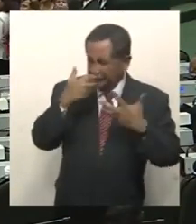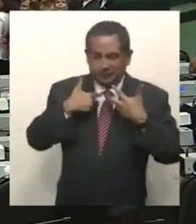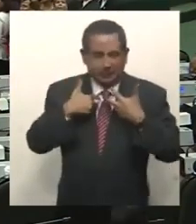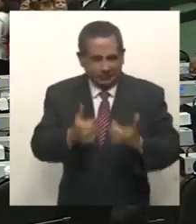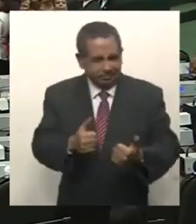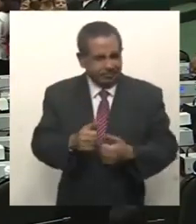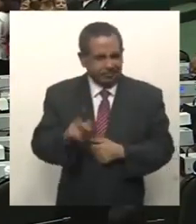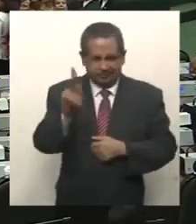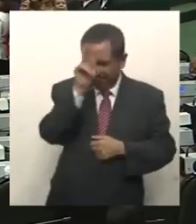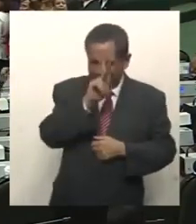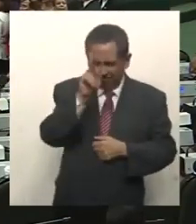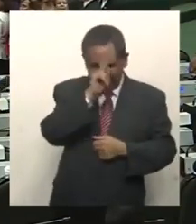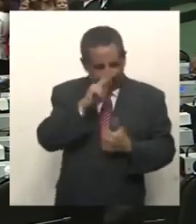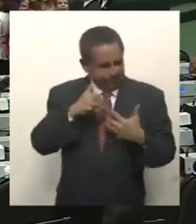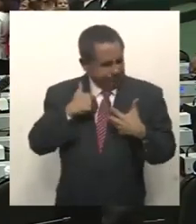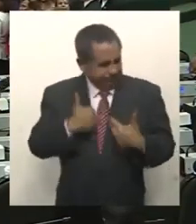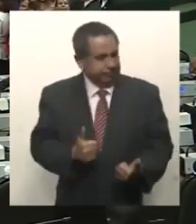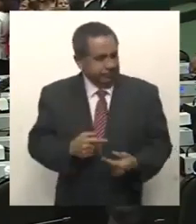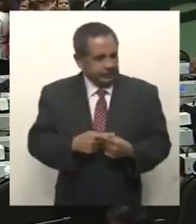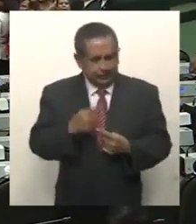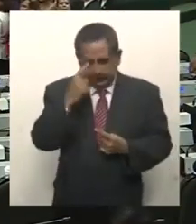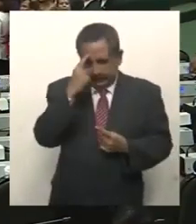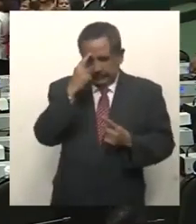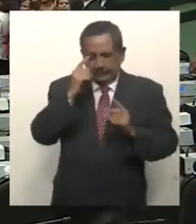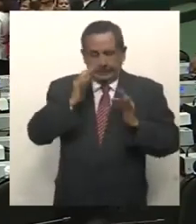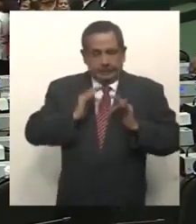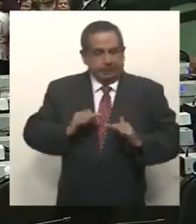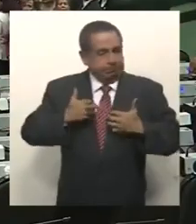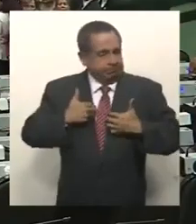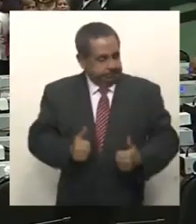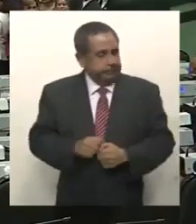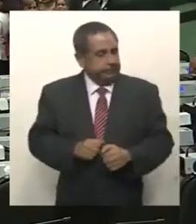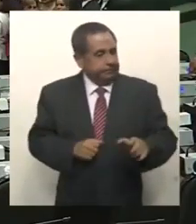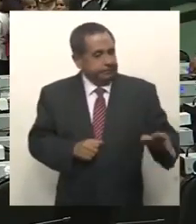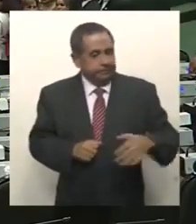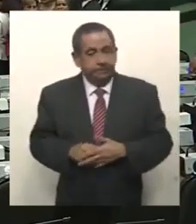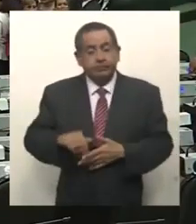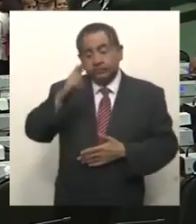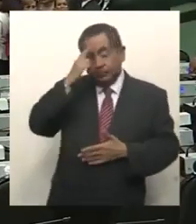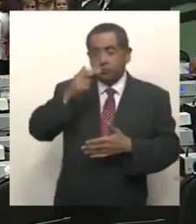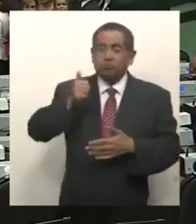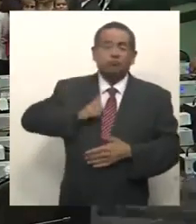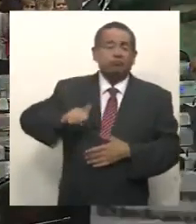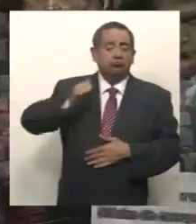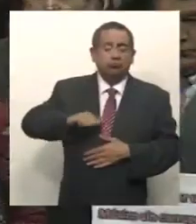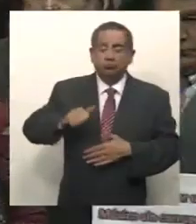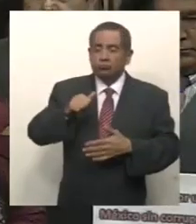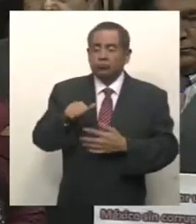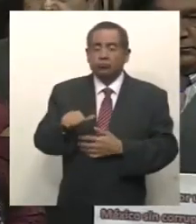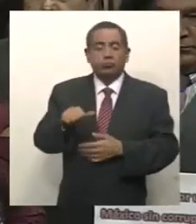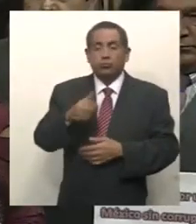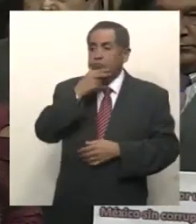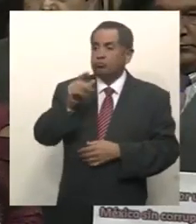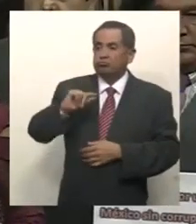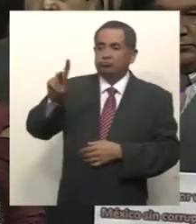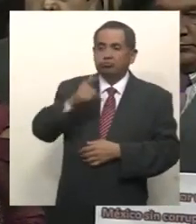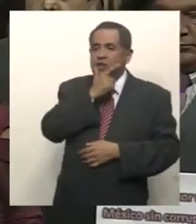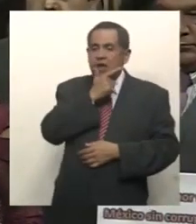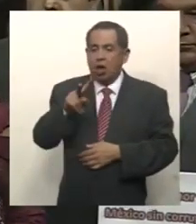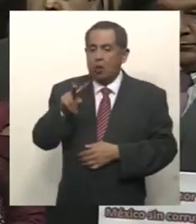de serenidad. Recuerdo las cartas inglesas de Voltaire,